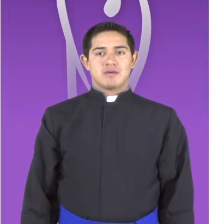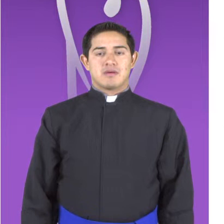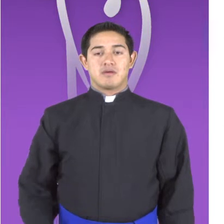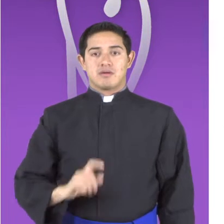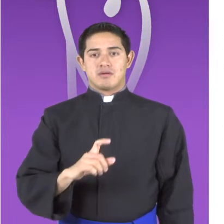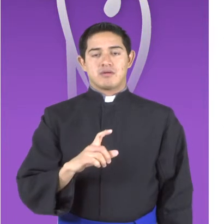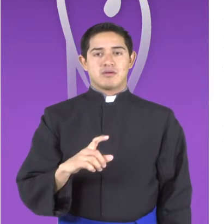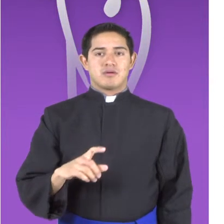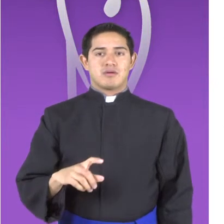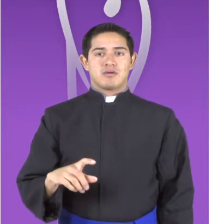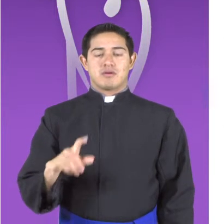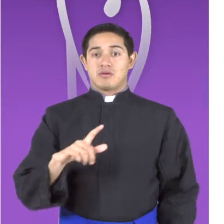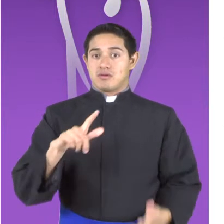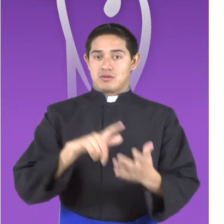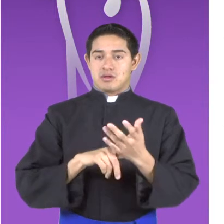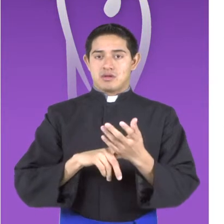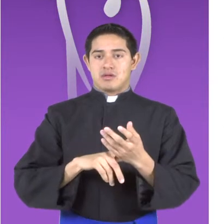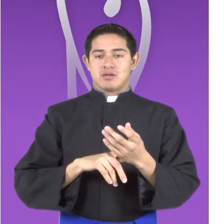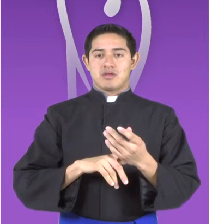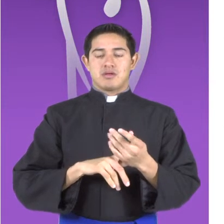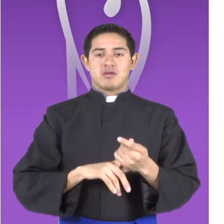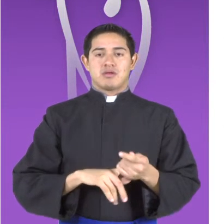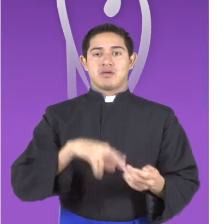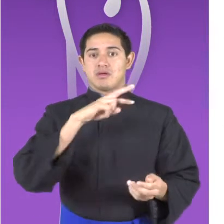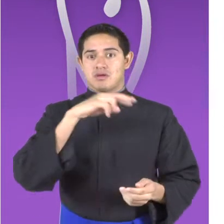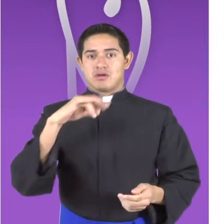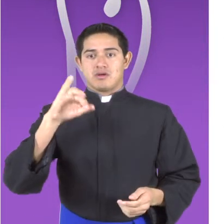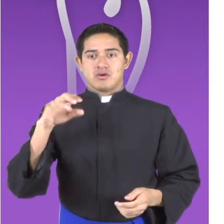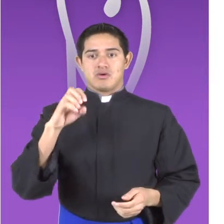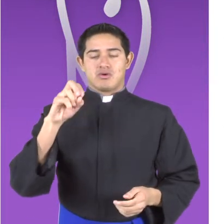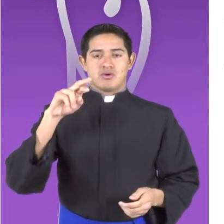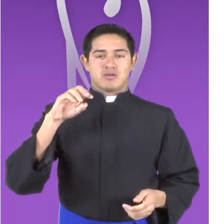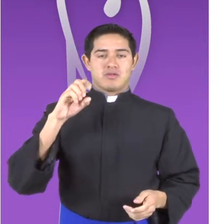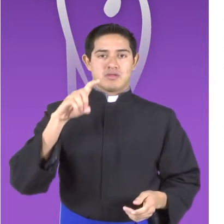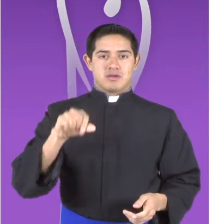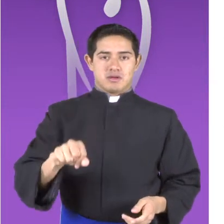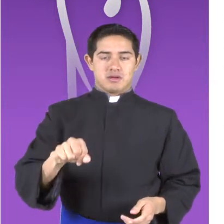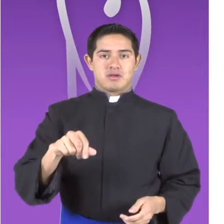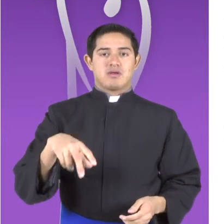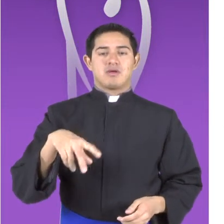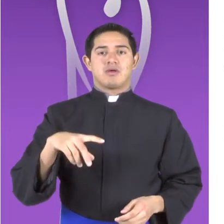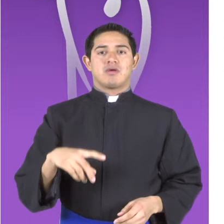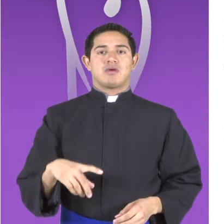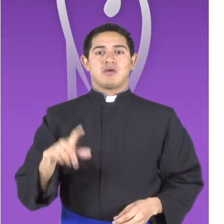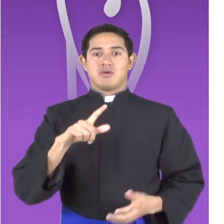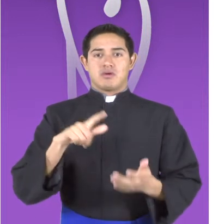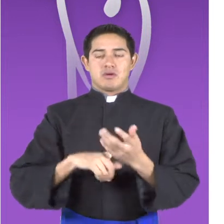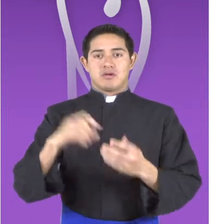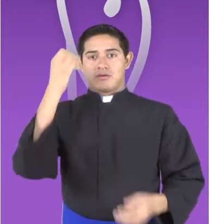Esto sucedió en Betania, en la otra orilla del Jordán, donde Juan bautizaba.